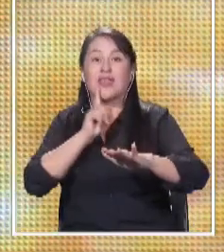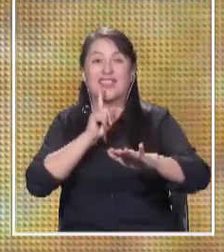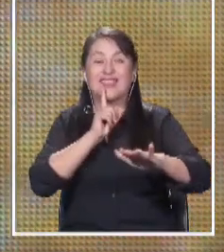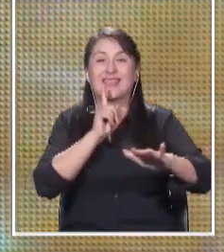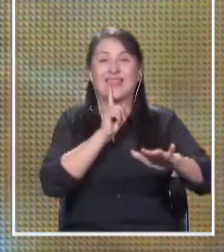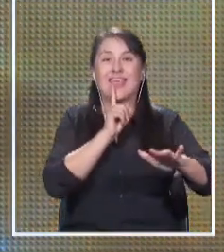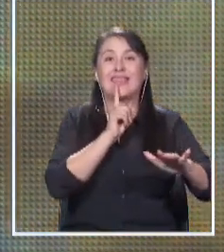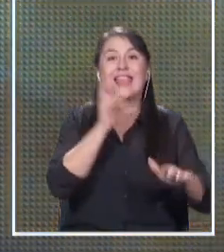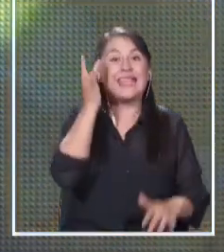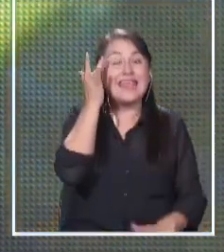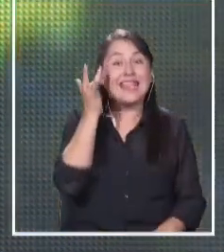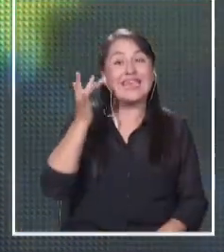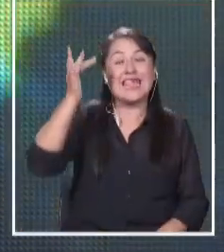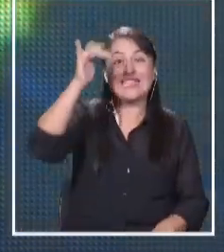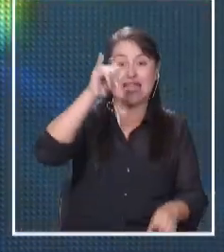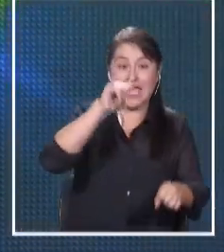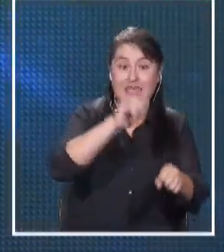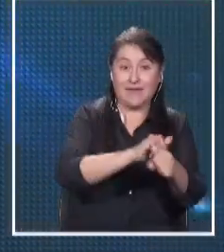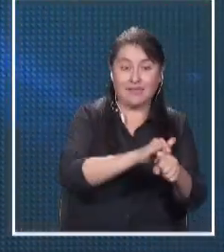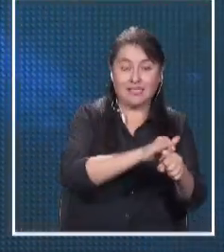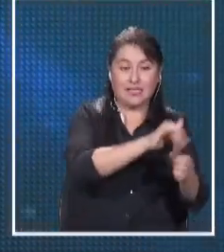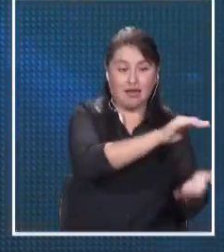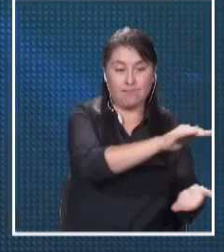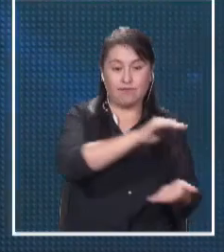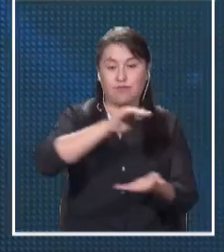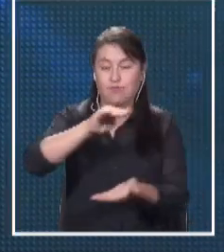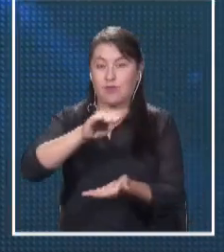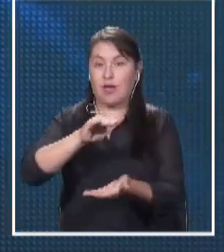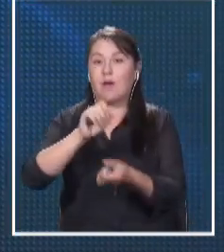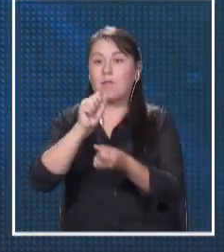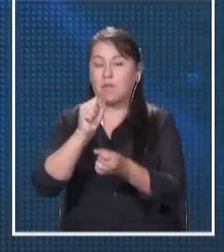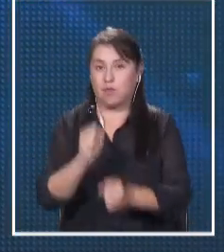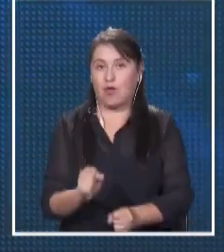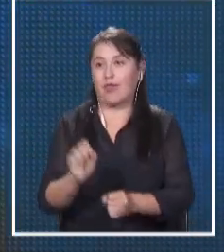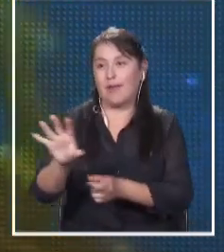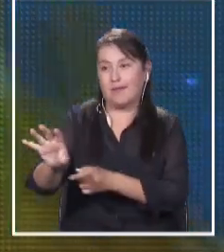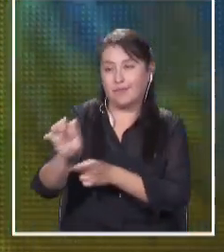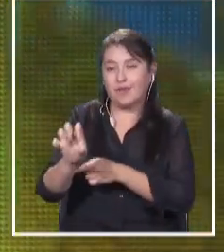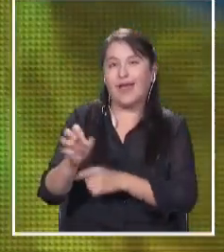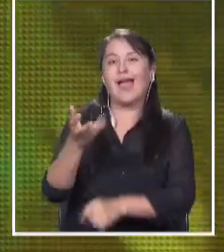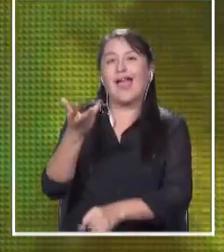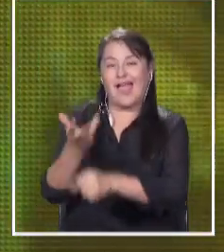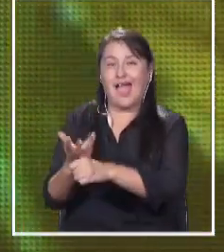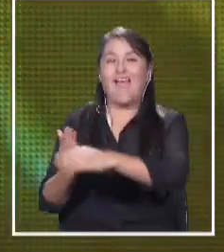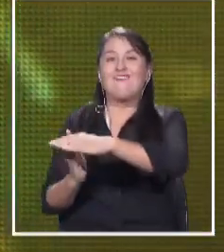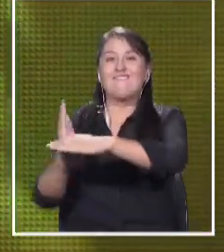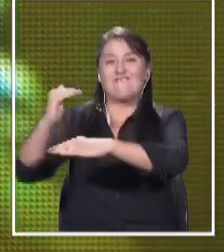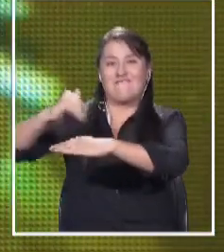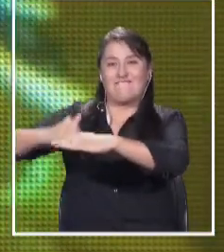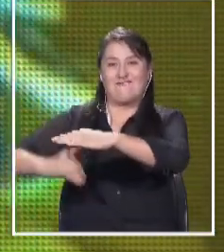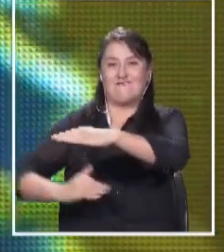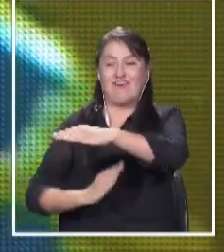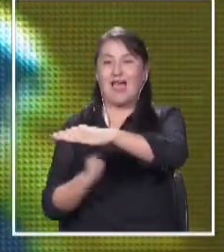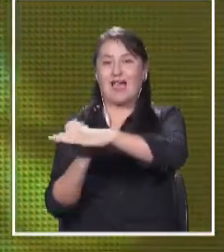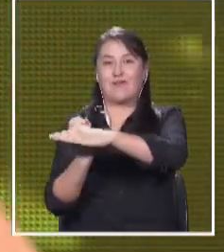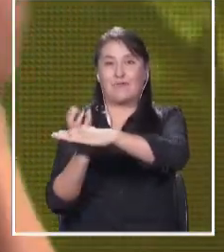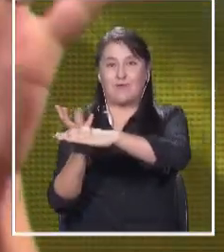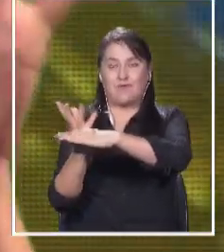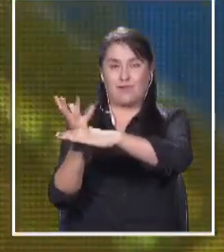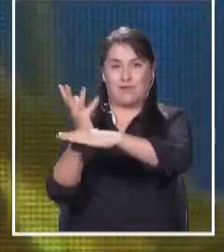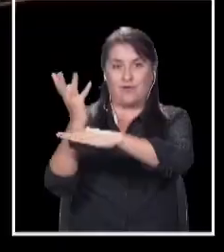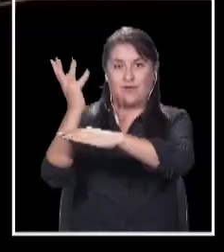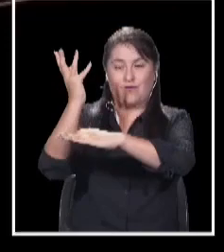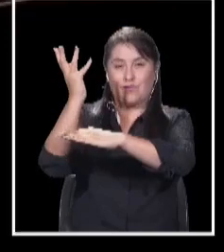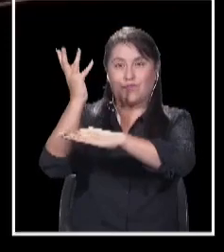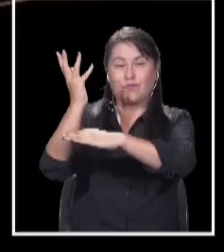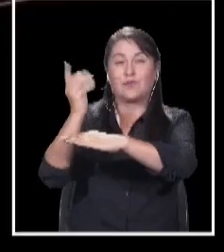inteligencia artificial, somos capaces de detectar la presencia de ballenas. Una vez que estas ballenas son detectadas, podemos